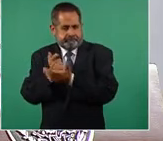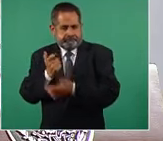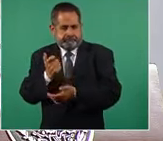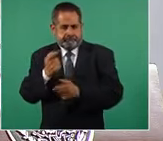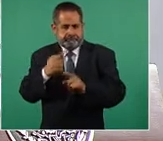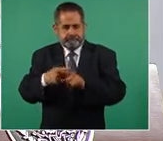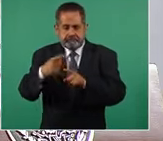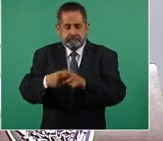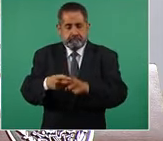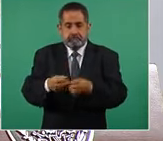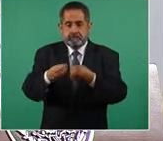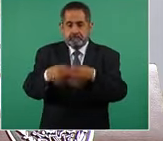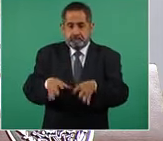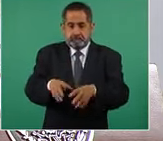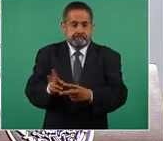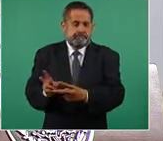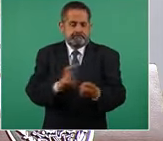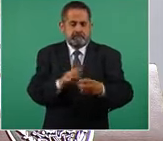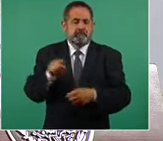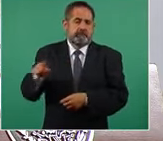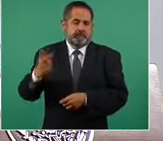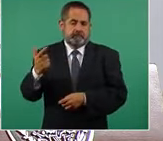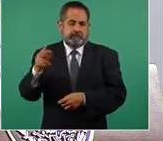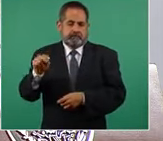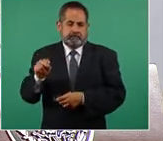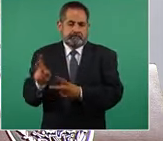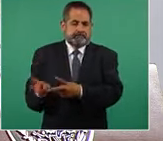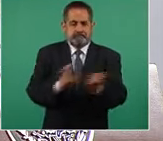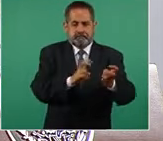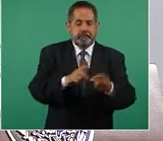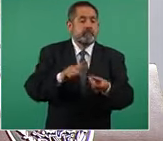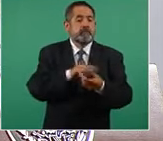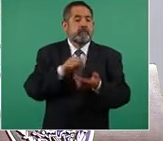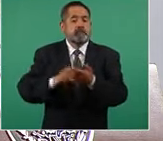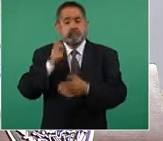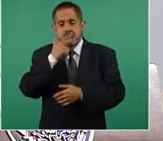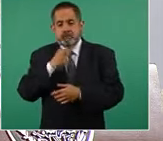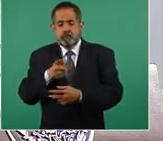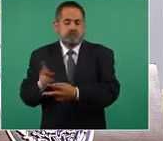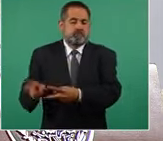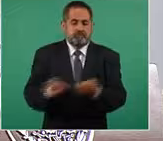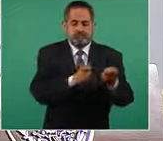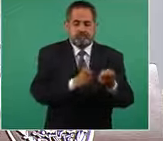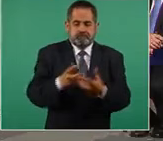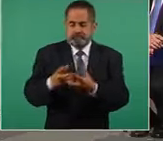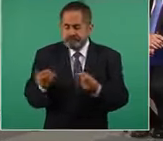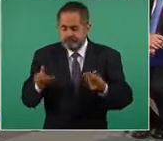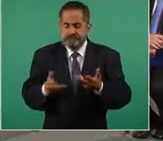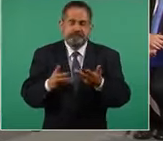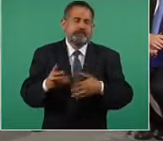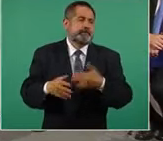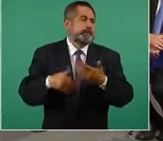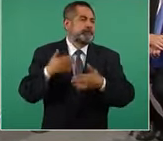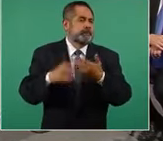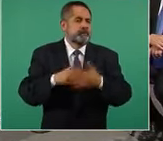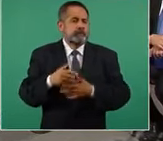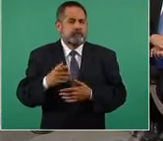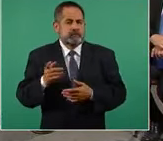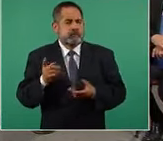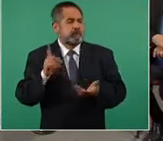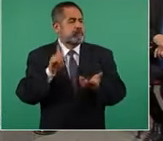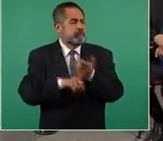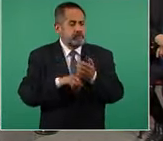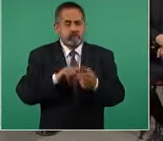sustraídas de la Guardia Nacional en Chihuahua y aparecieron, creo que una